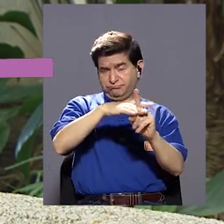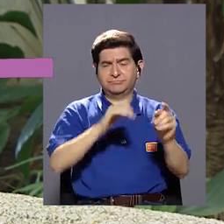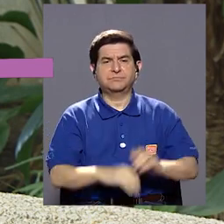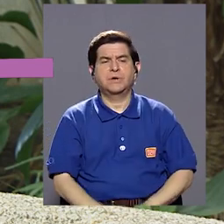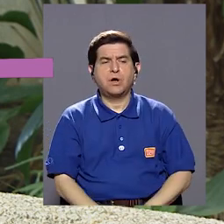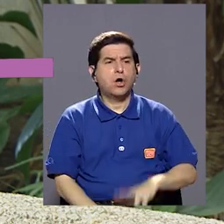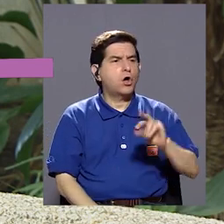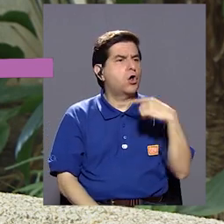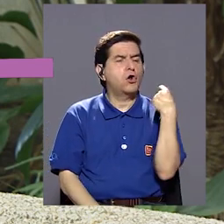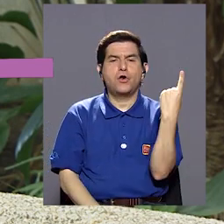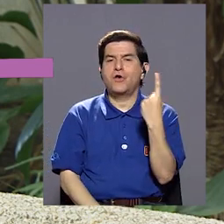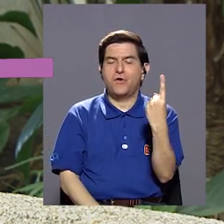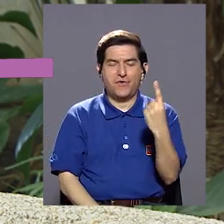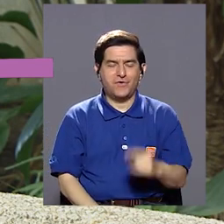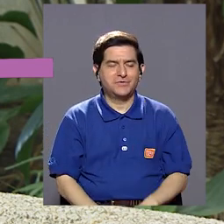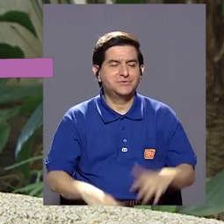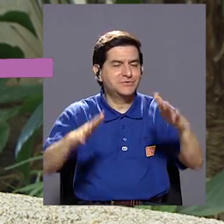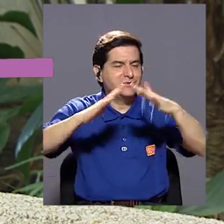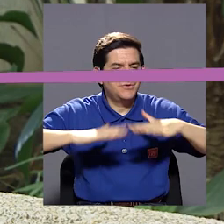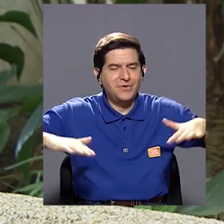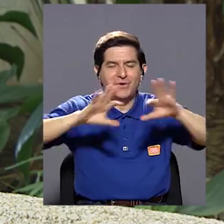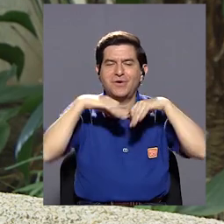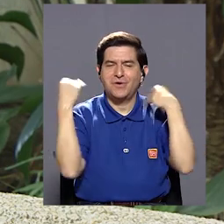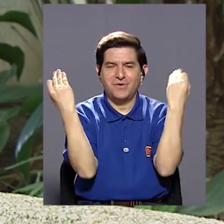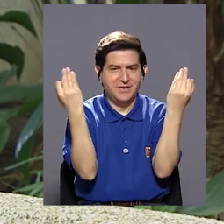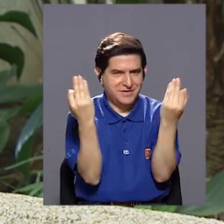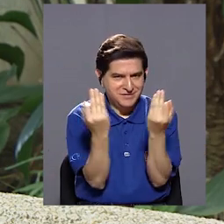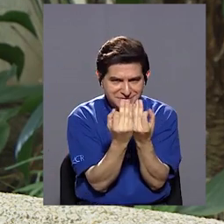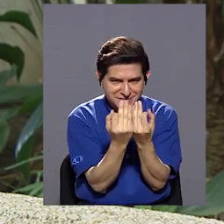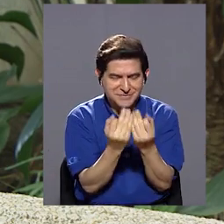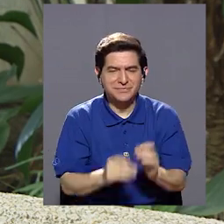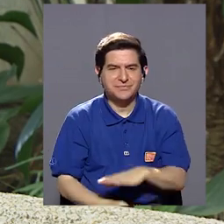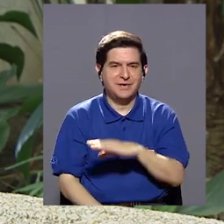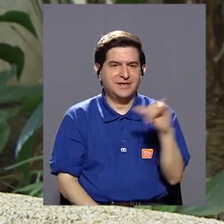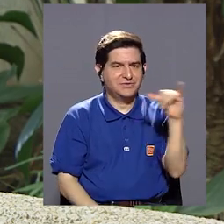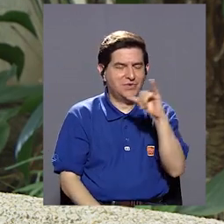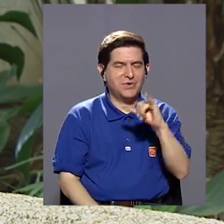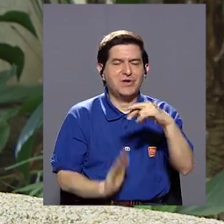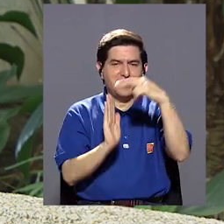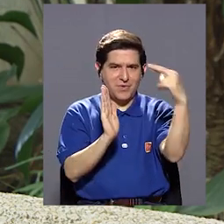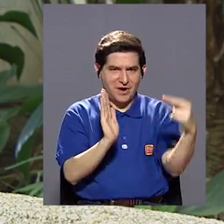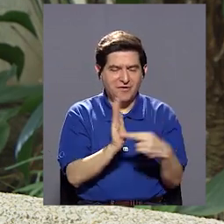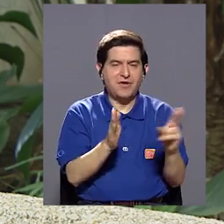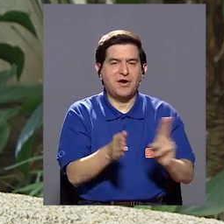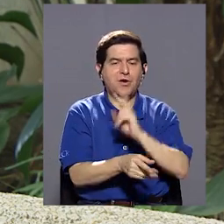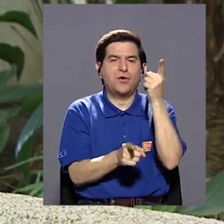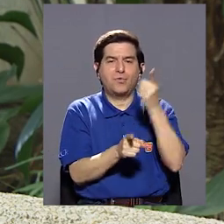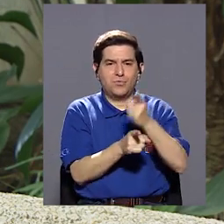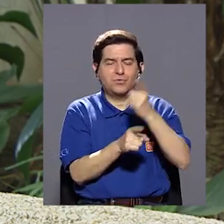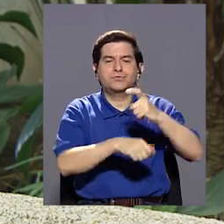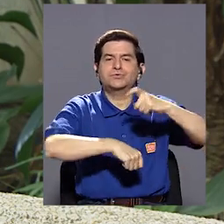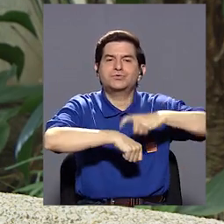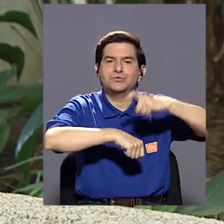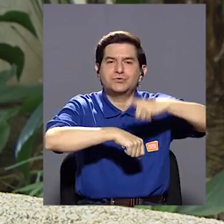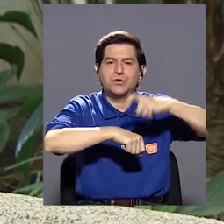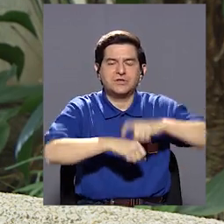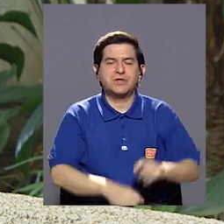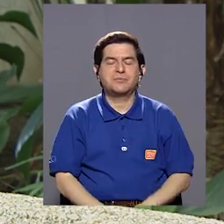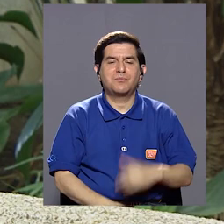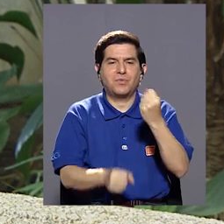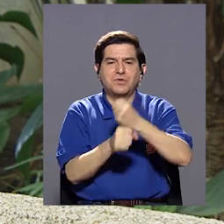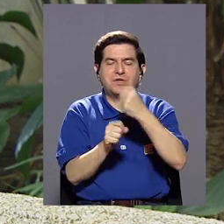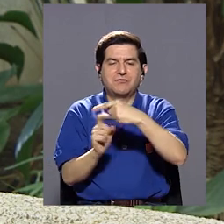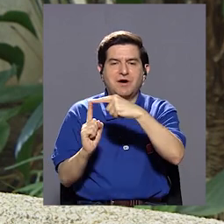ejemplo, uh-huh. No solo para poder tener ese espacio familiar, sino también las reglas para tener un uso adecuado del